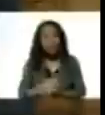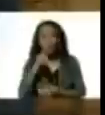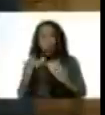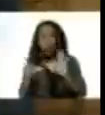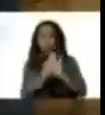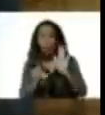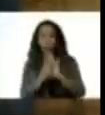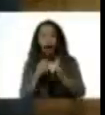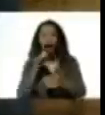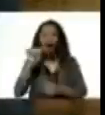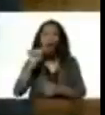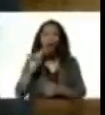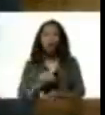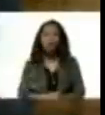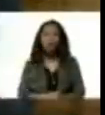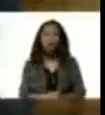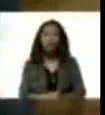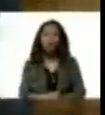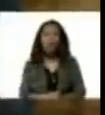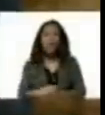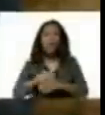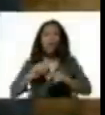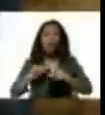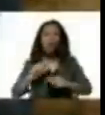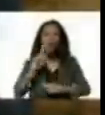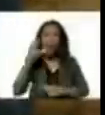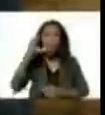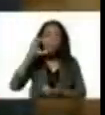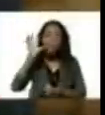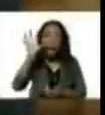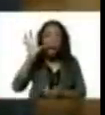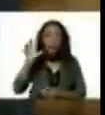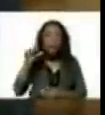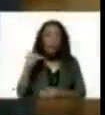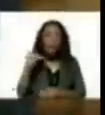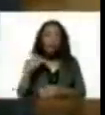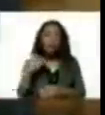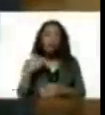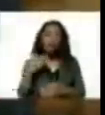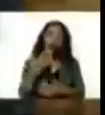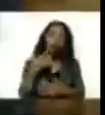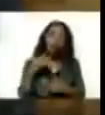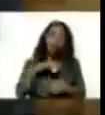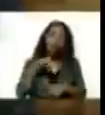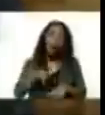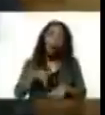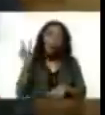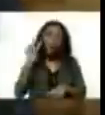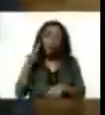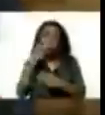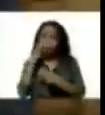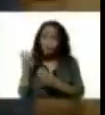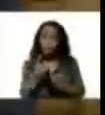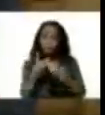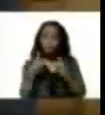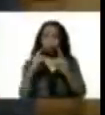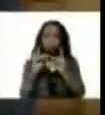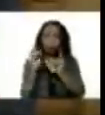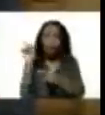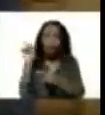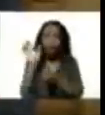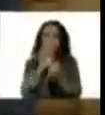ilegalmente en aguas territoriales de un país, en este caso Venezuela, se le invitó a ir hasta un puerto de